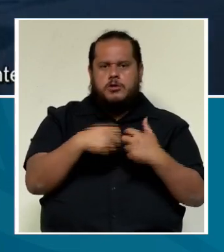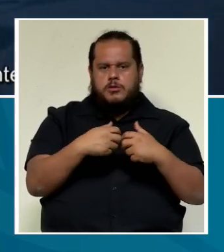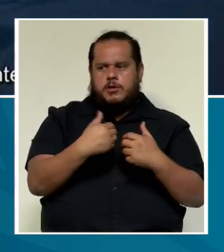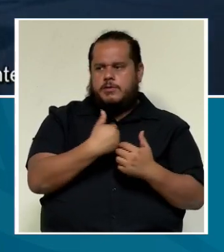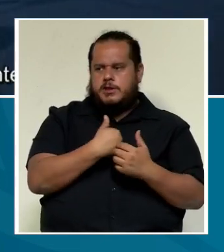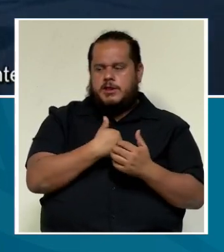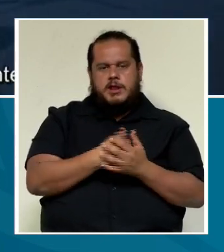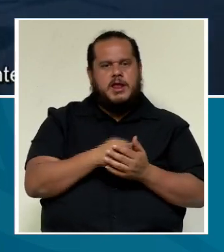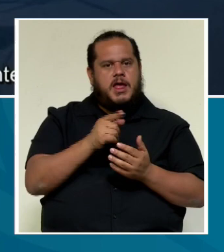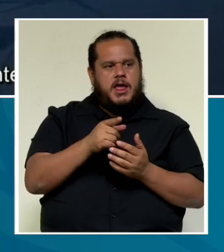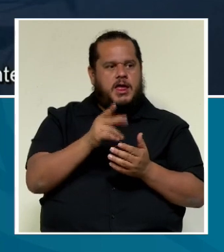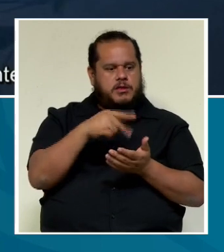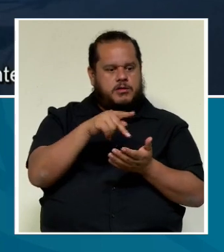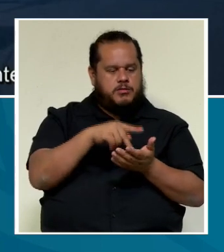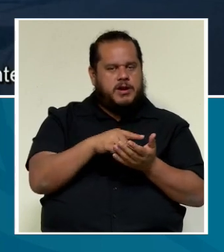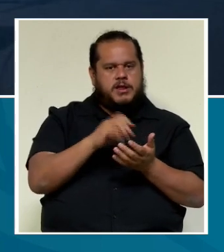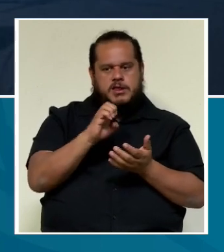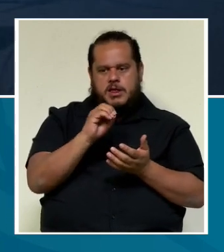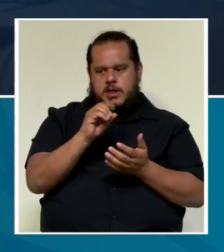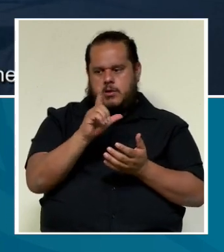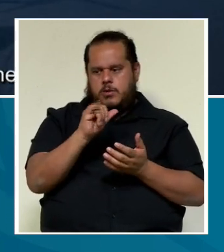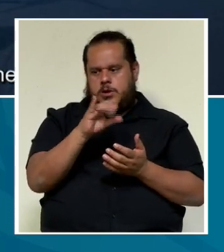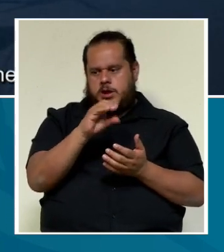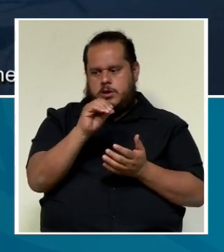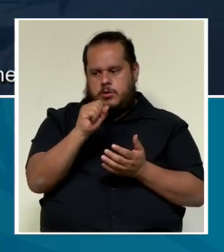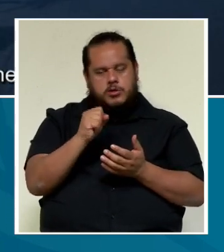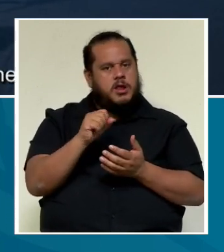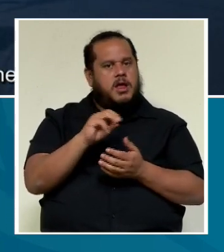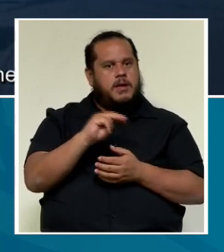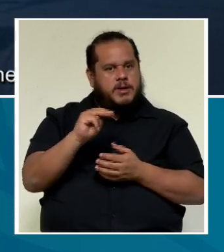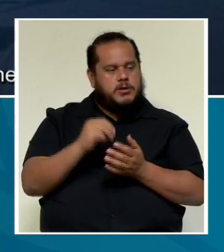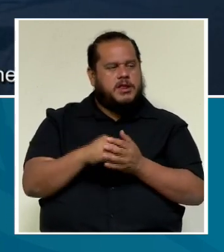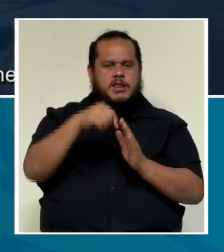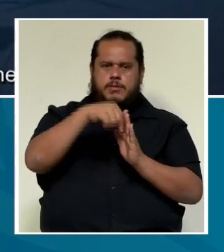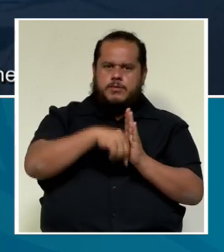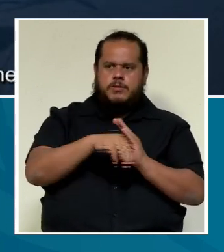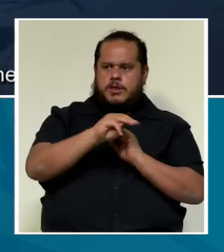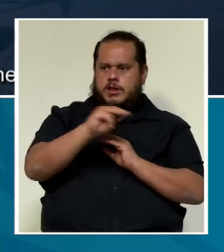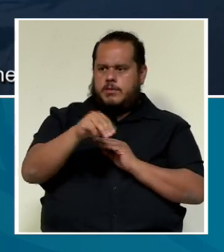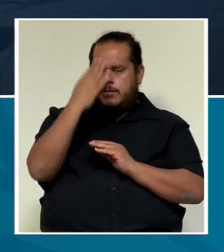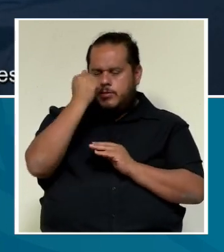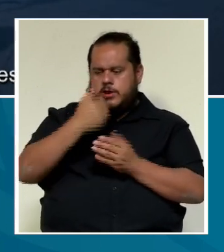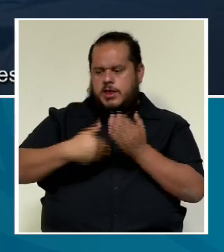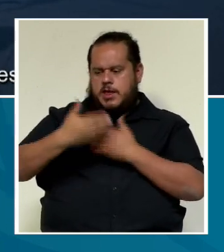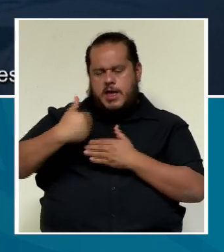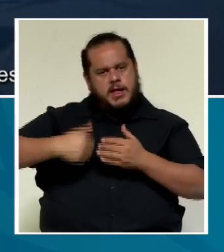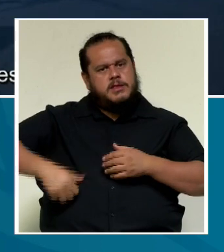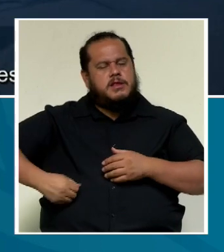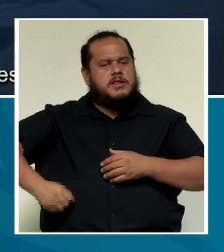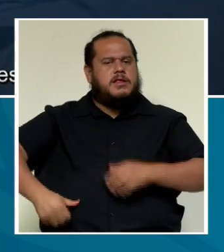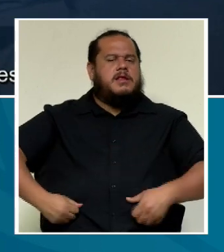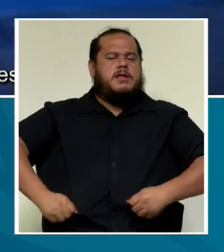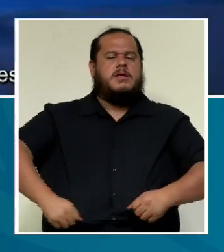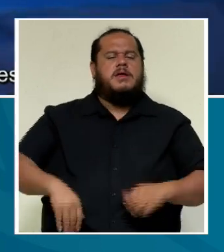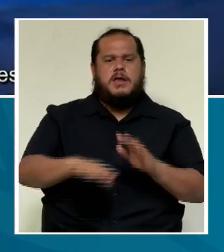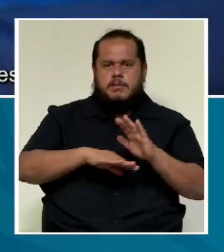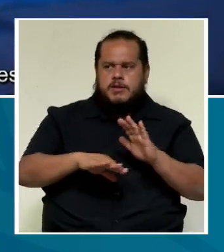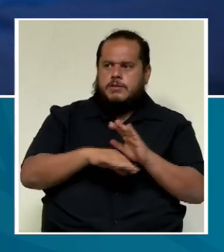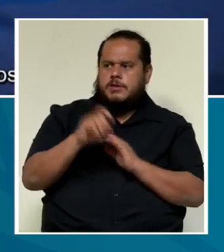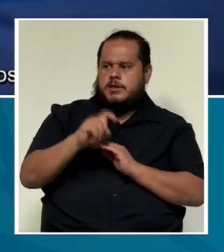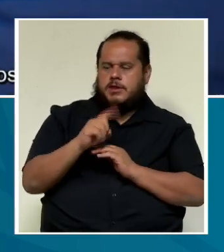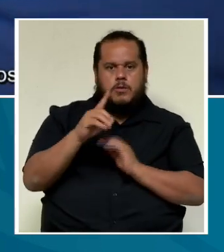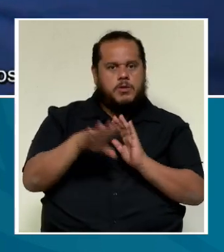tienen estos parques eólicos marinos es la profundidad del mar, ya que antes básicamente se requería